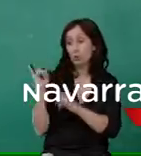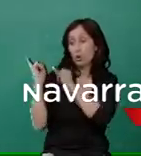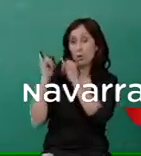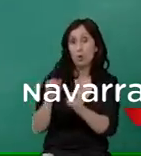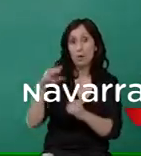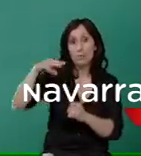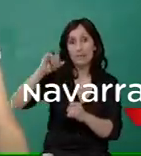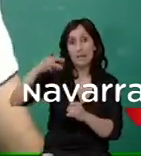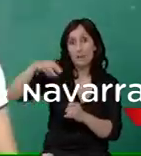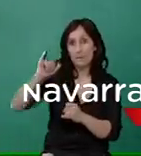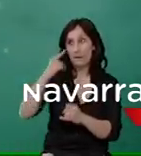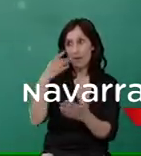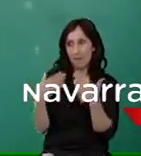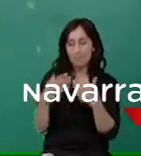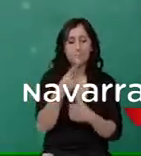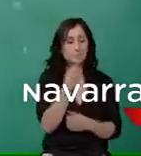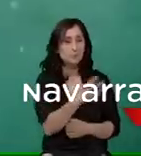Muchas gracias. Anda, hasta luego.